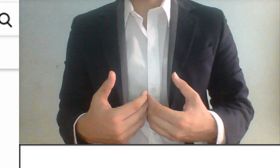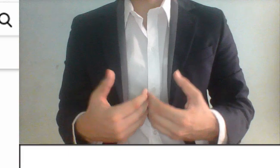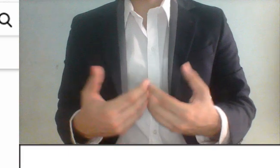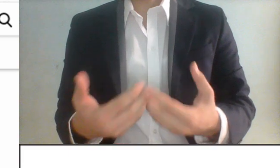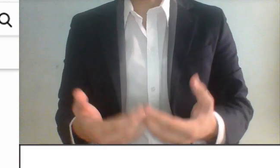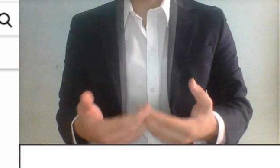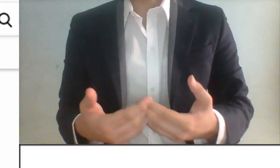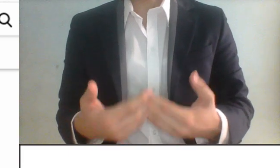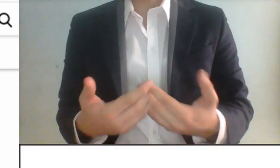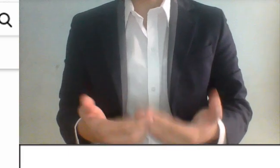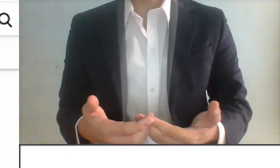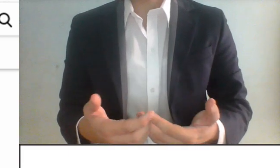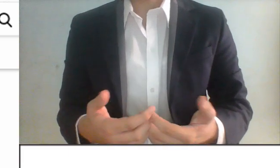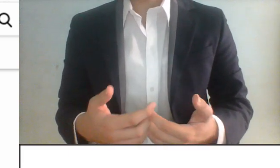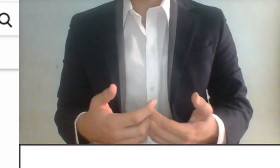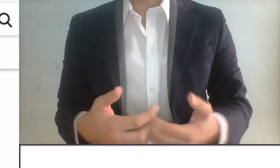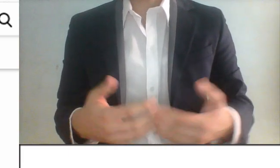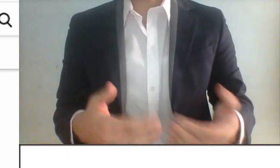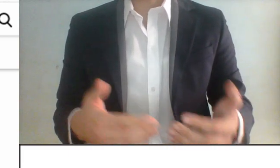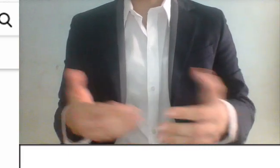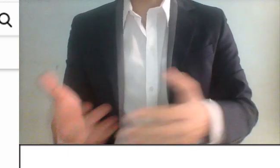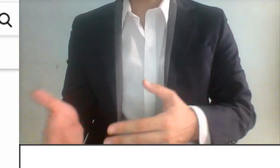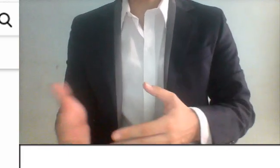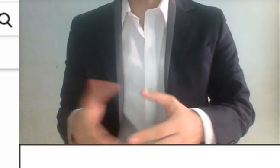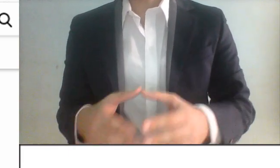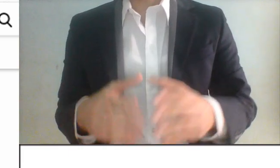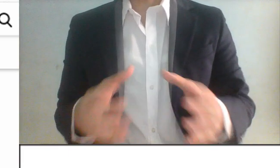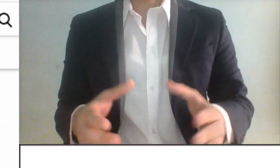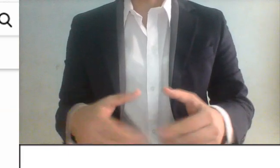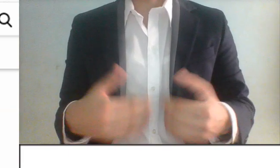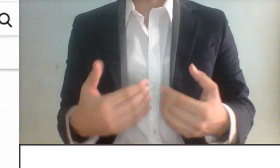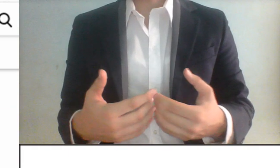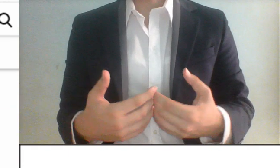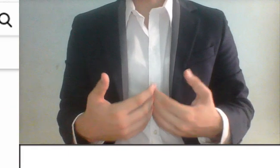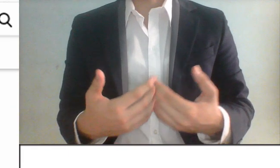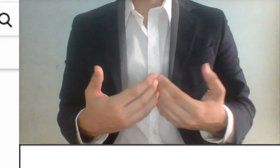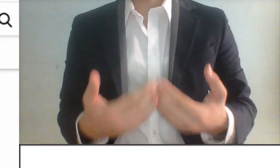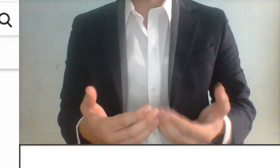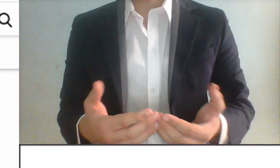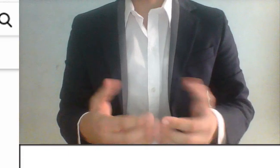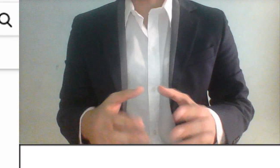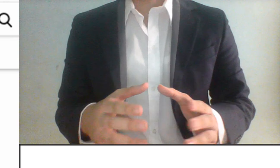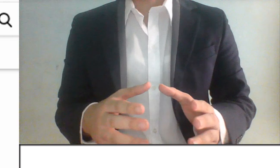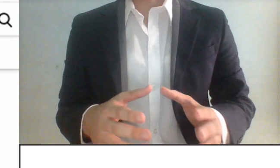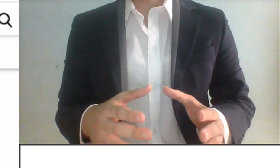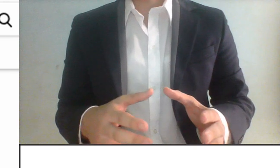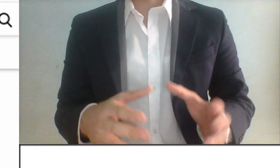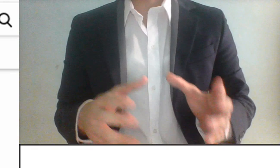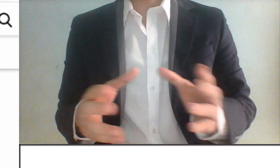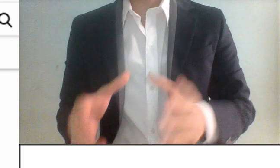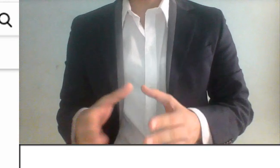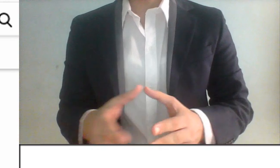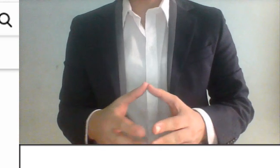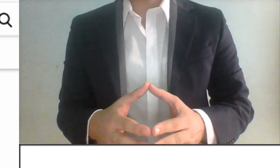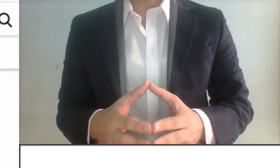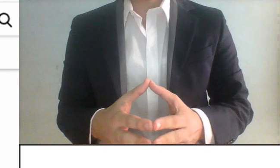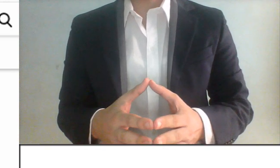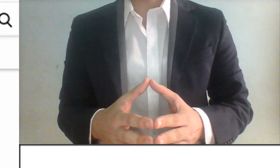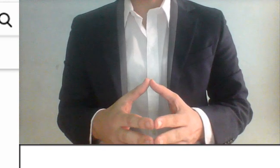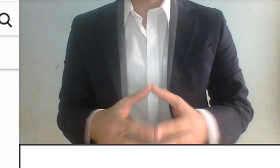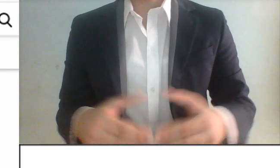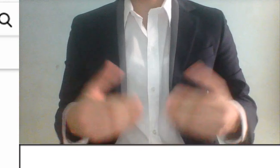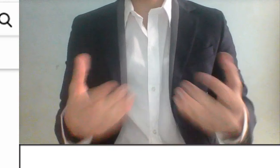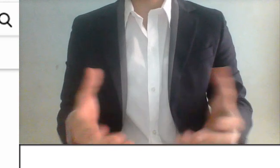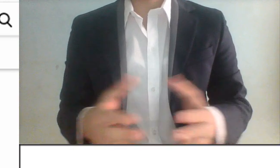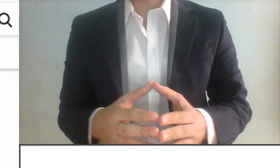podamos seguir el proceso en prisión domiciliaria ojo esto todavía no es un hecho cuando se va a determinar si